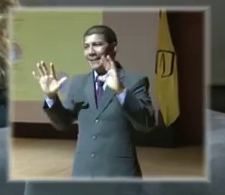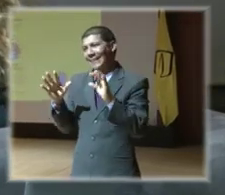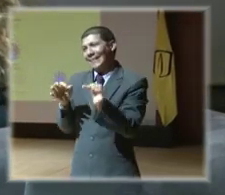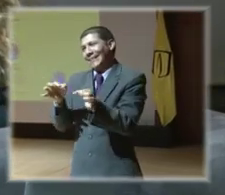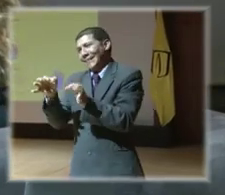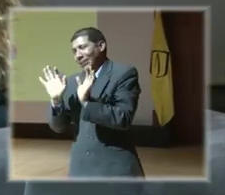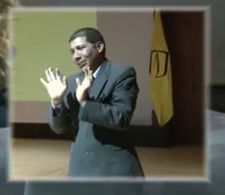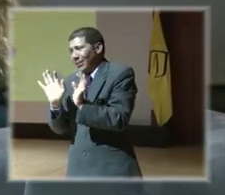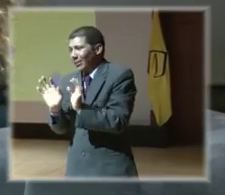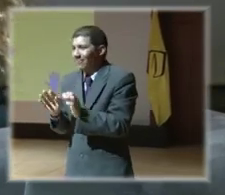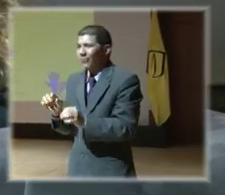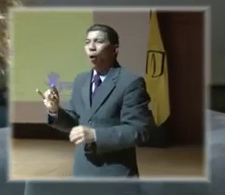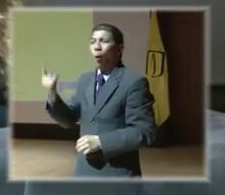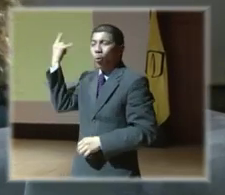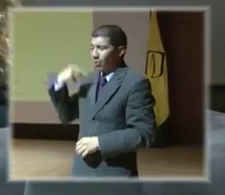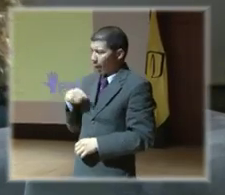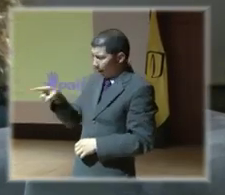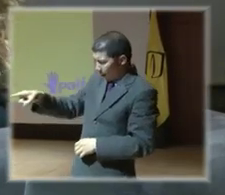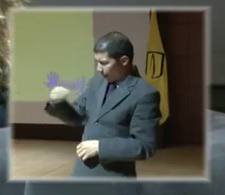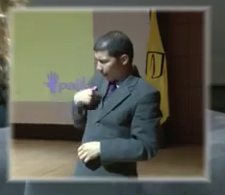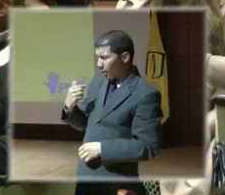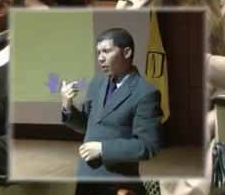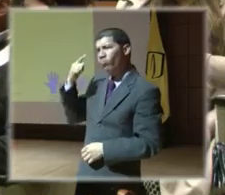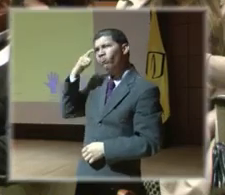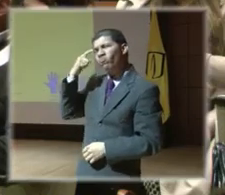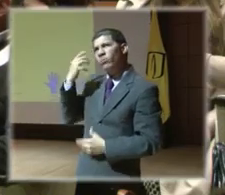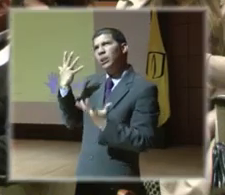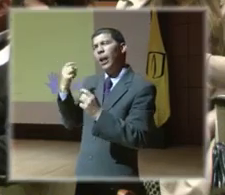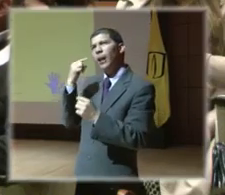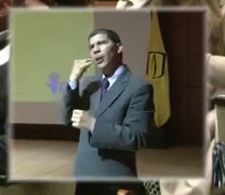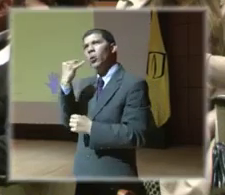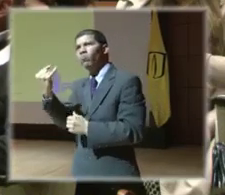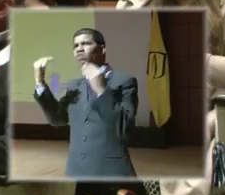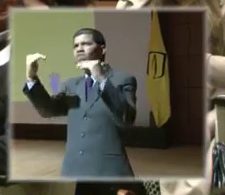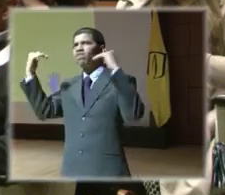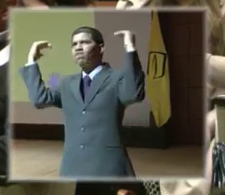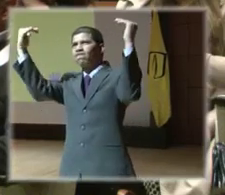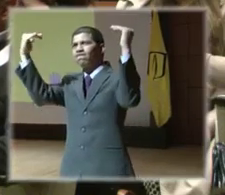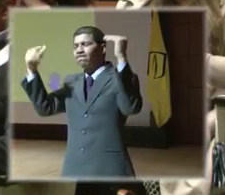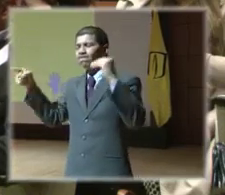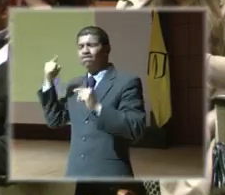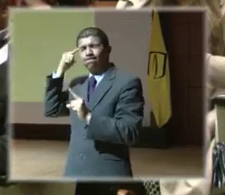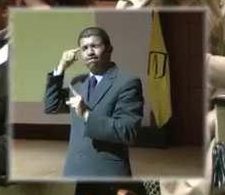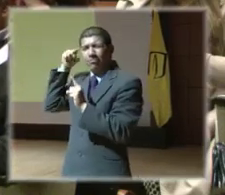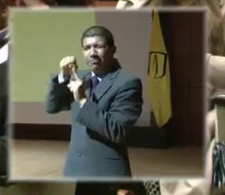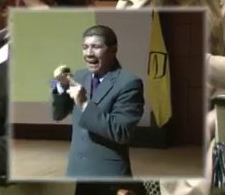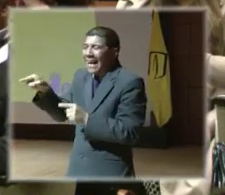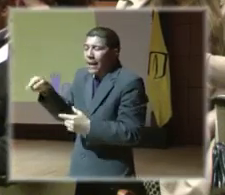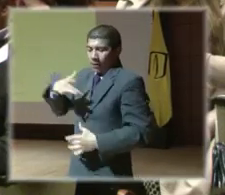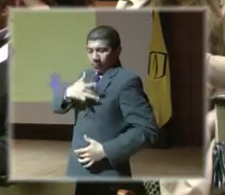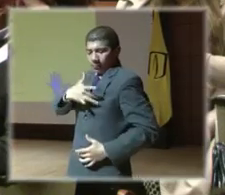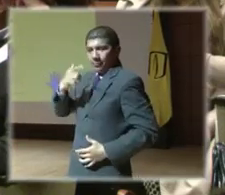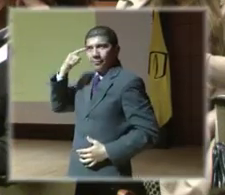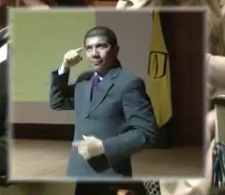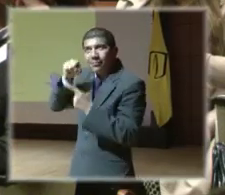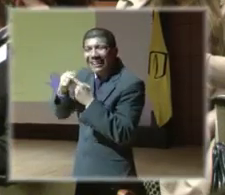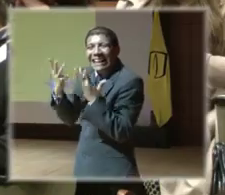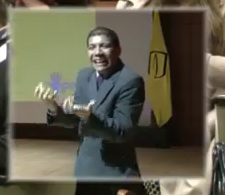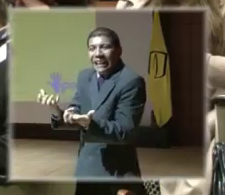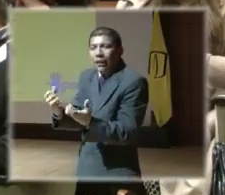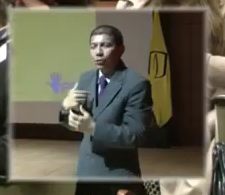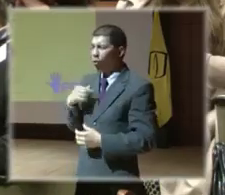es el interés superior de un niño si ese niño o niña no tiene participación. Es decir, el derecho a la participación es algo